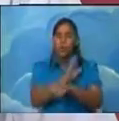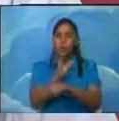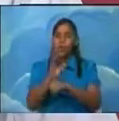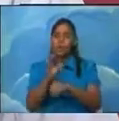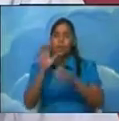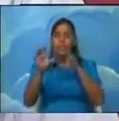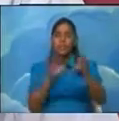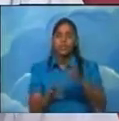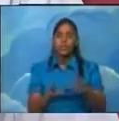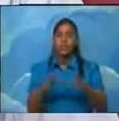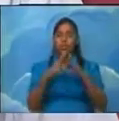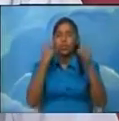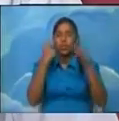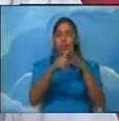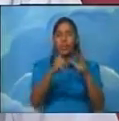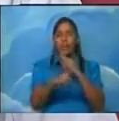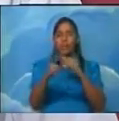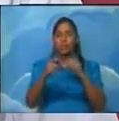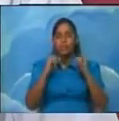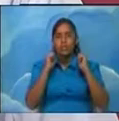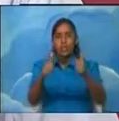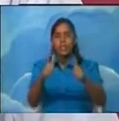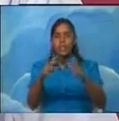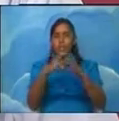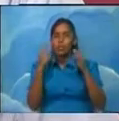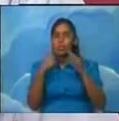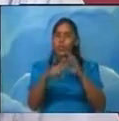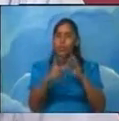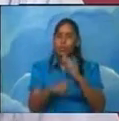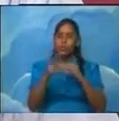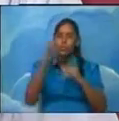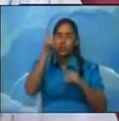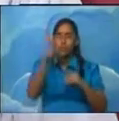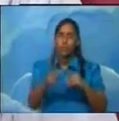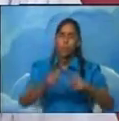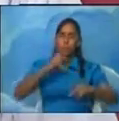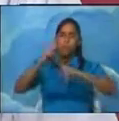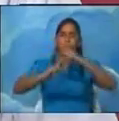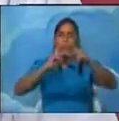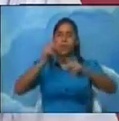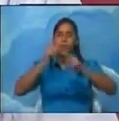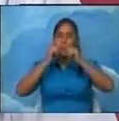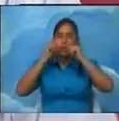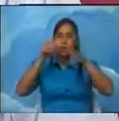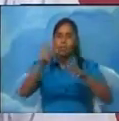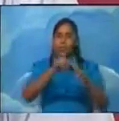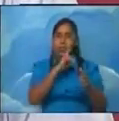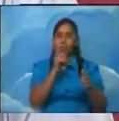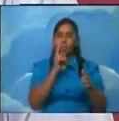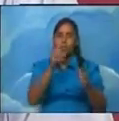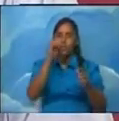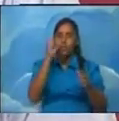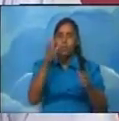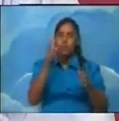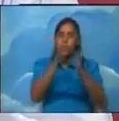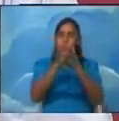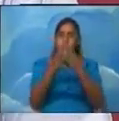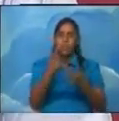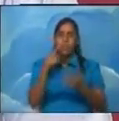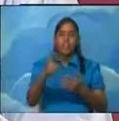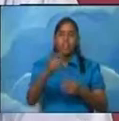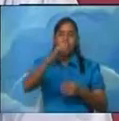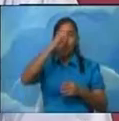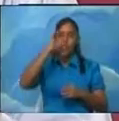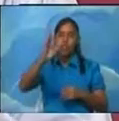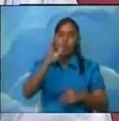amados hermanos, todas las cosas nos salen bien, todas las Amén. Cosas son Así prosperadas, es. Bendito sea el nombre del Señor. La Biblia dice que